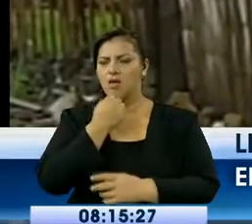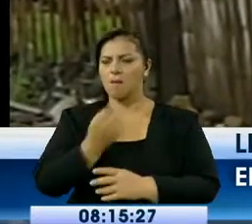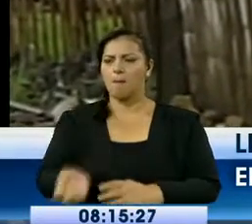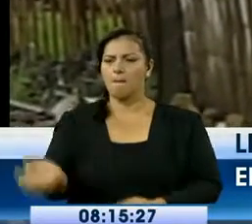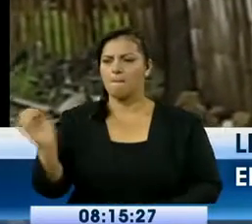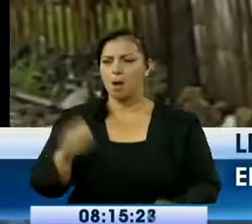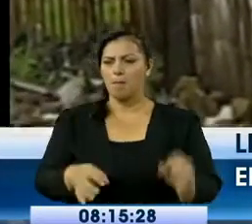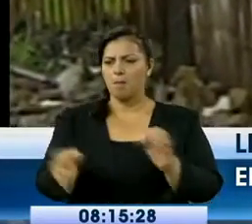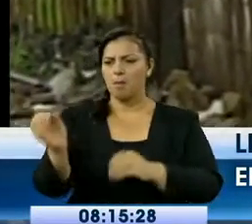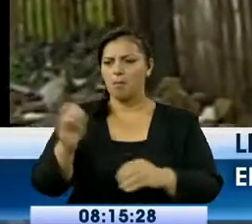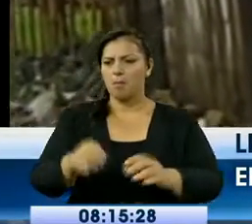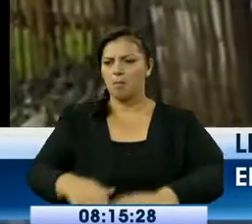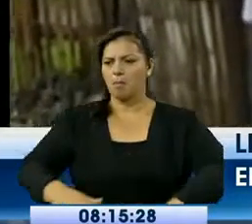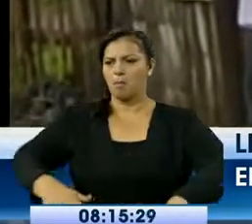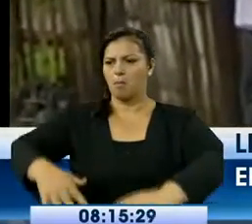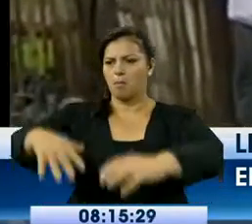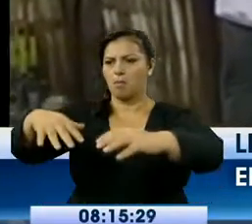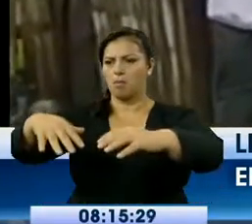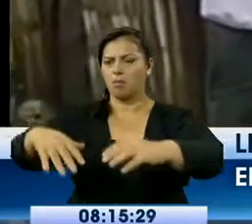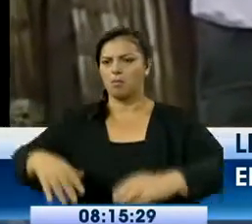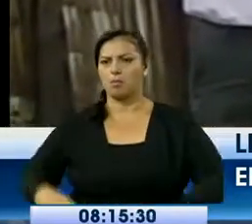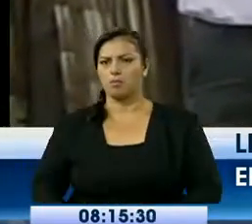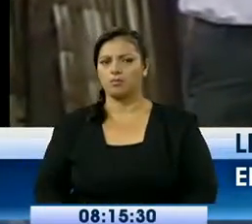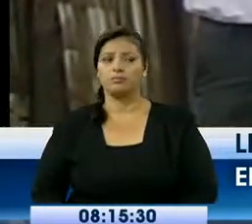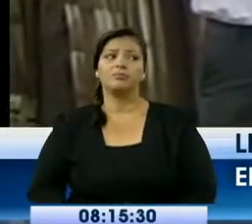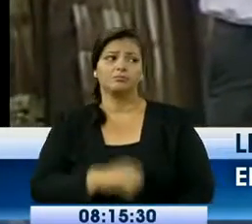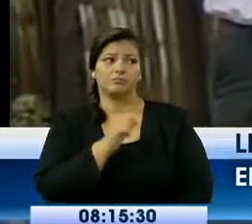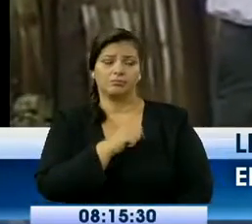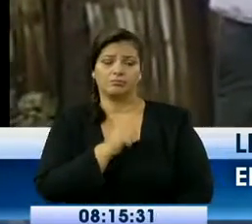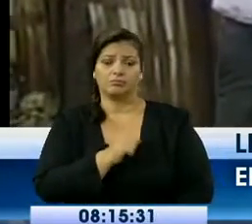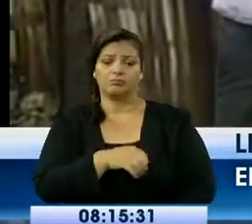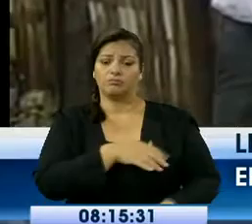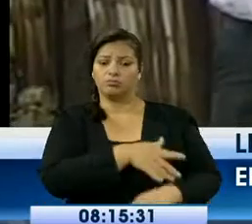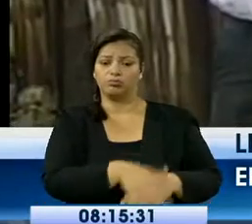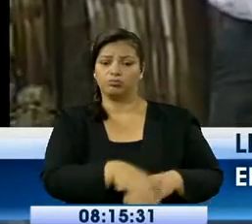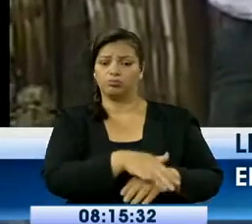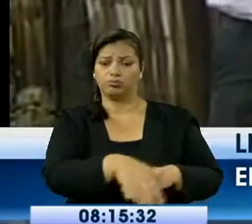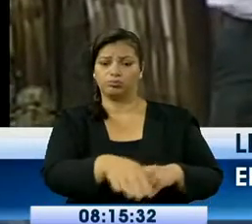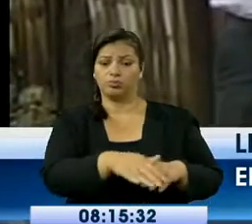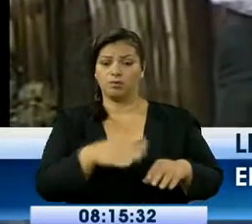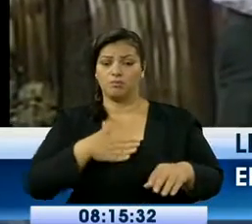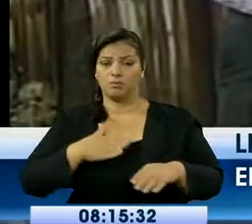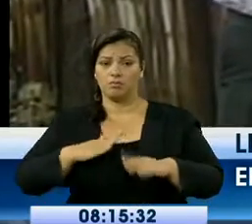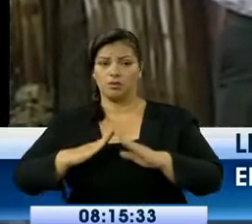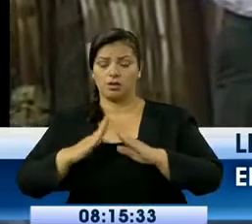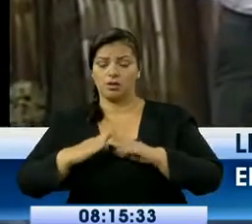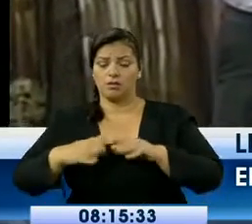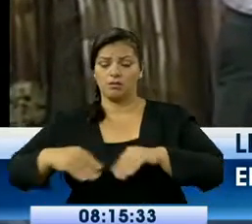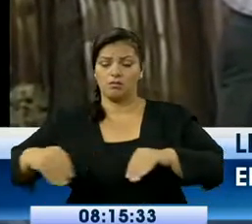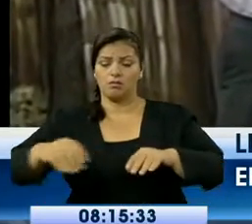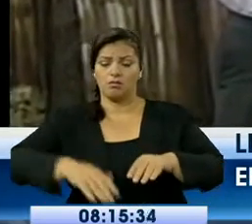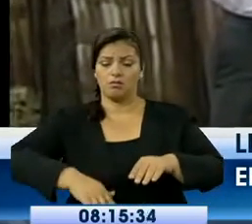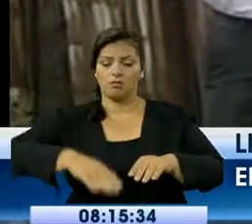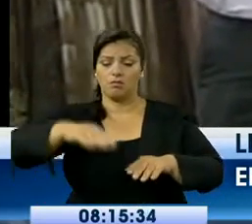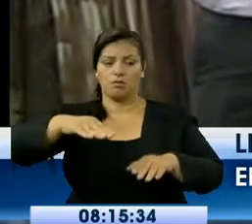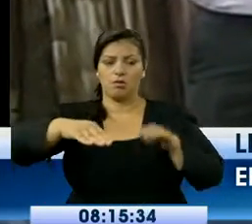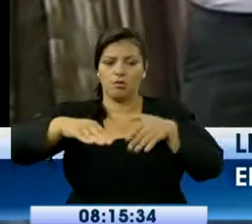ingrese. Claro. Eso fue, el relleno fue que fregó, no, no se fregó más a nosotros. Pues nosotros hicimos abrir más esto de aquí porque estaba una